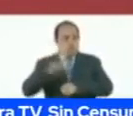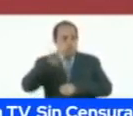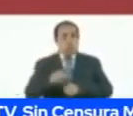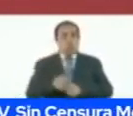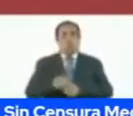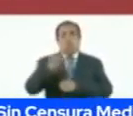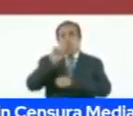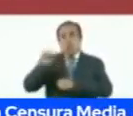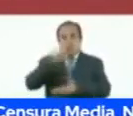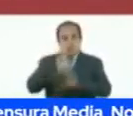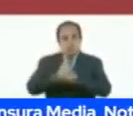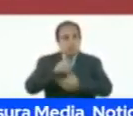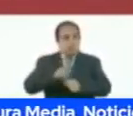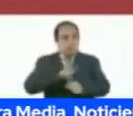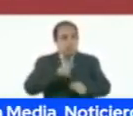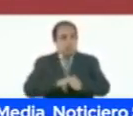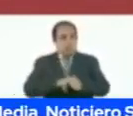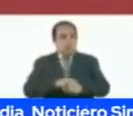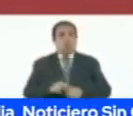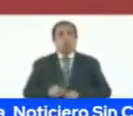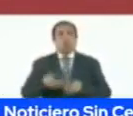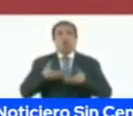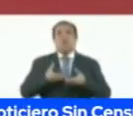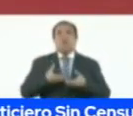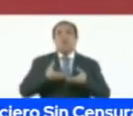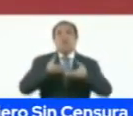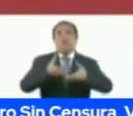que normalmente a esa hora calzada Ignacio